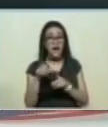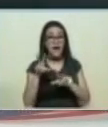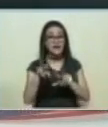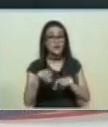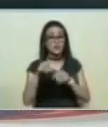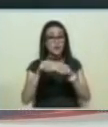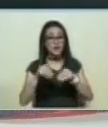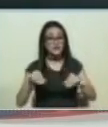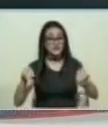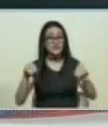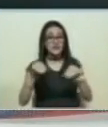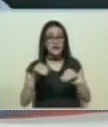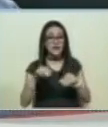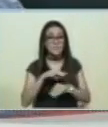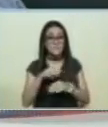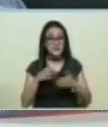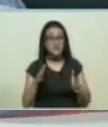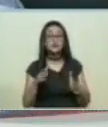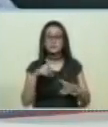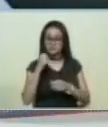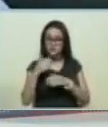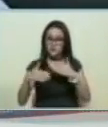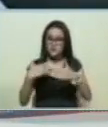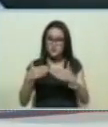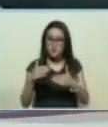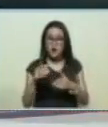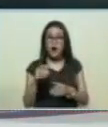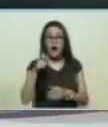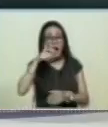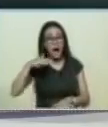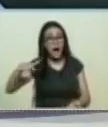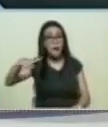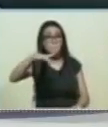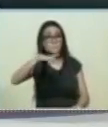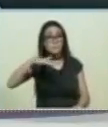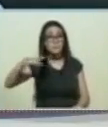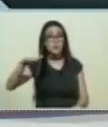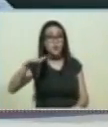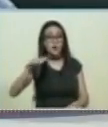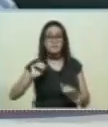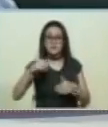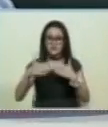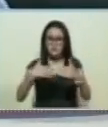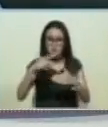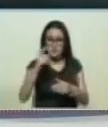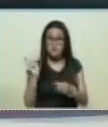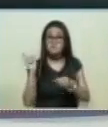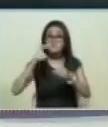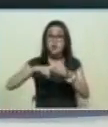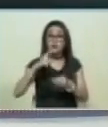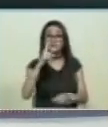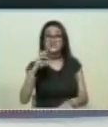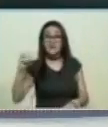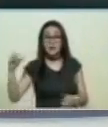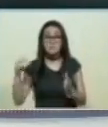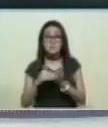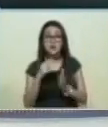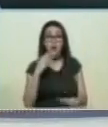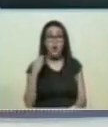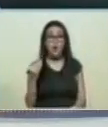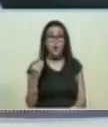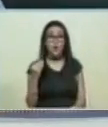Agricultura y Tierra, venimos trabajando el plan Chamba Juvenil Vuelta al Campo, para incorporar, bueno, 100.000 jóvenes. Hablaba usted del